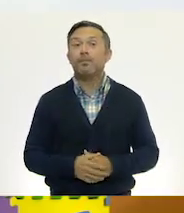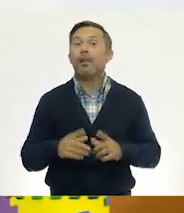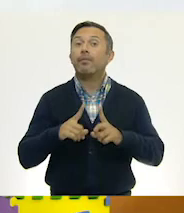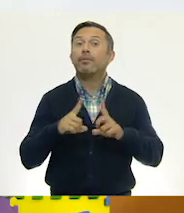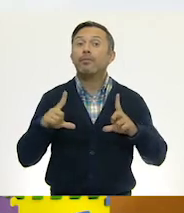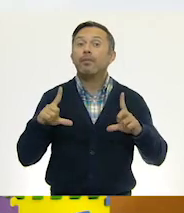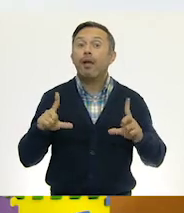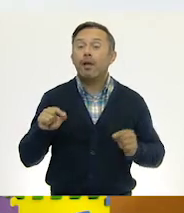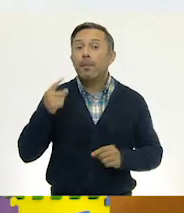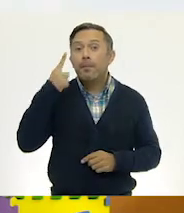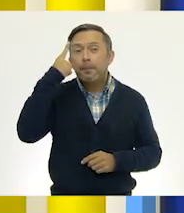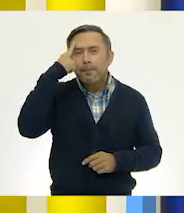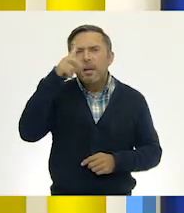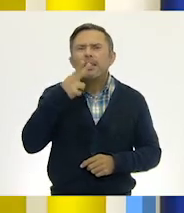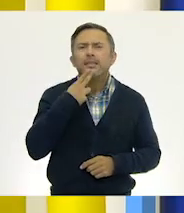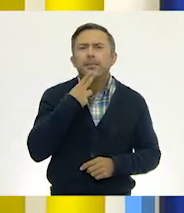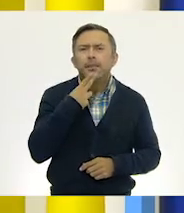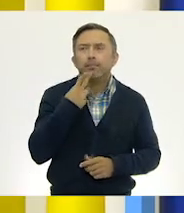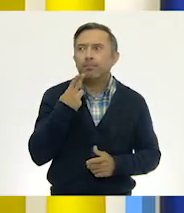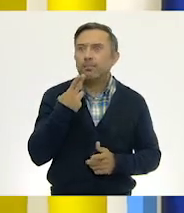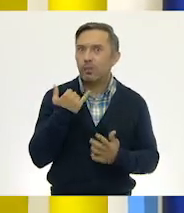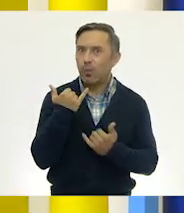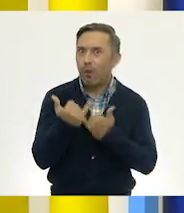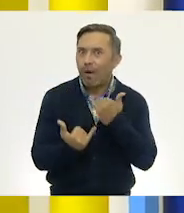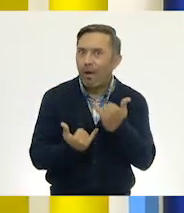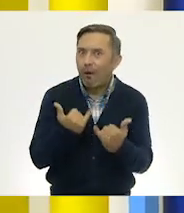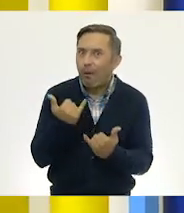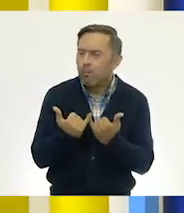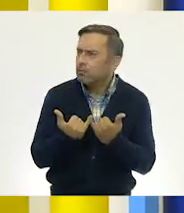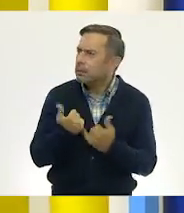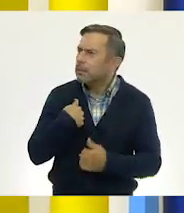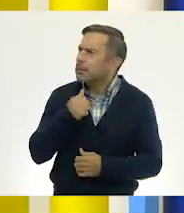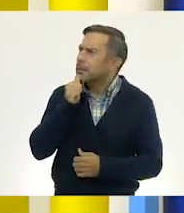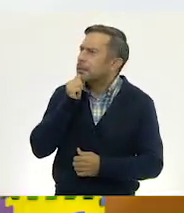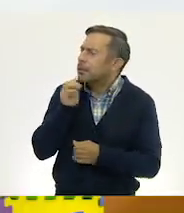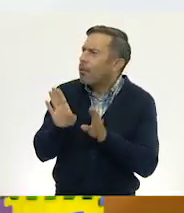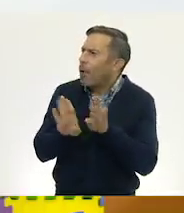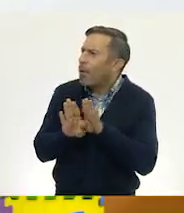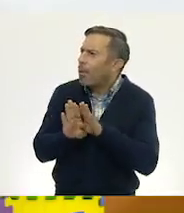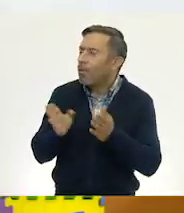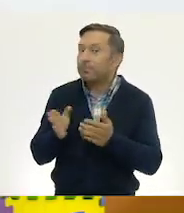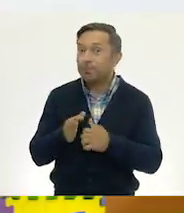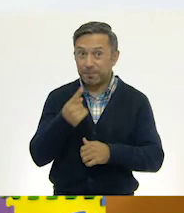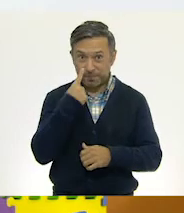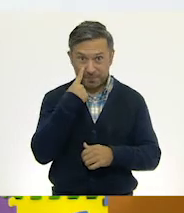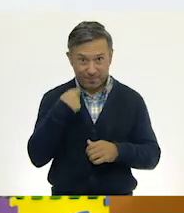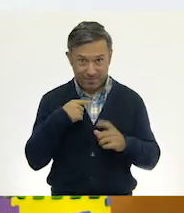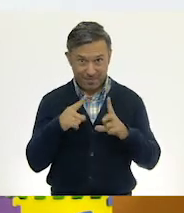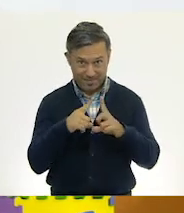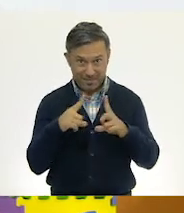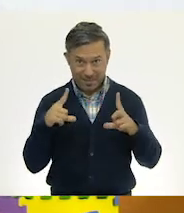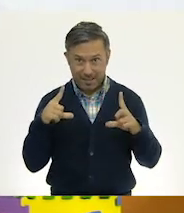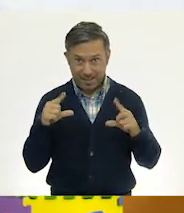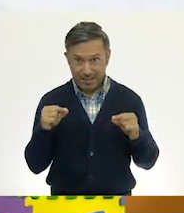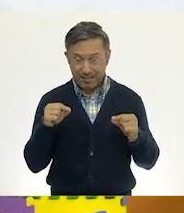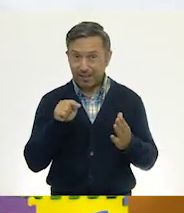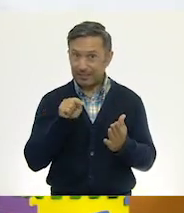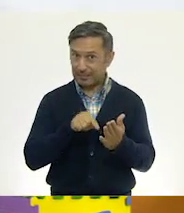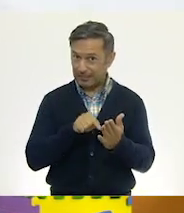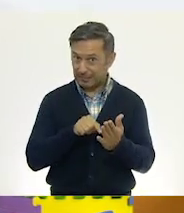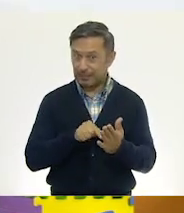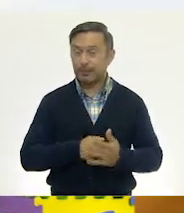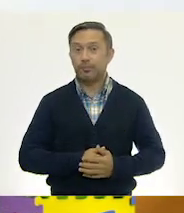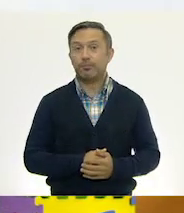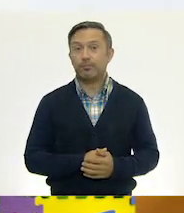un juego. ¿Un juego? Así ¿Y cómo es. Se juega con estas tarjetas? Bueno, pues con estas tarjetas vamos a trabajar